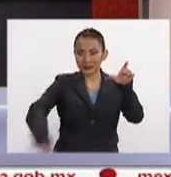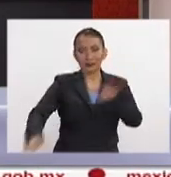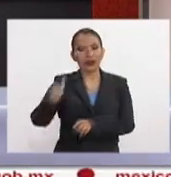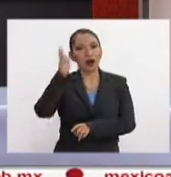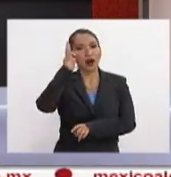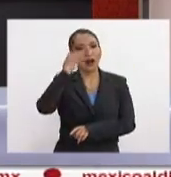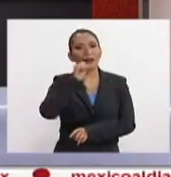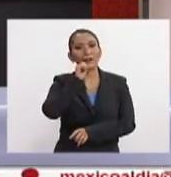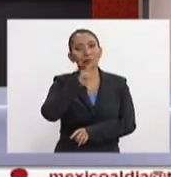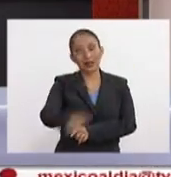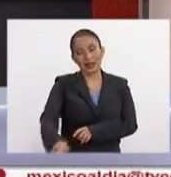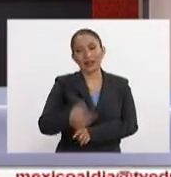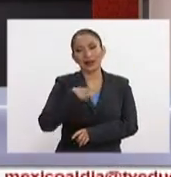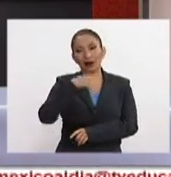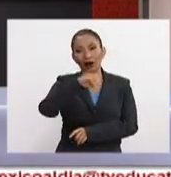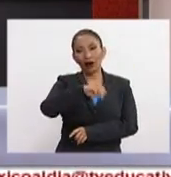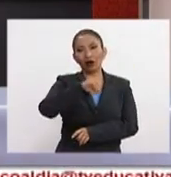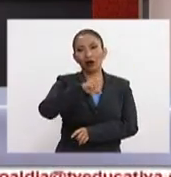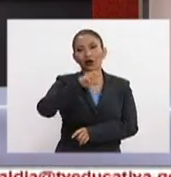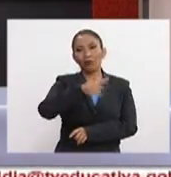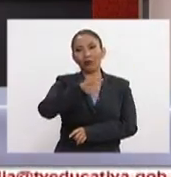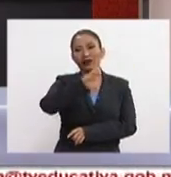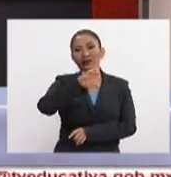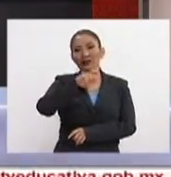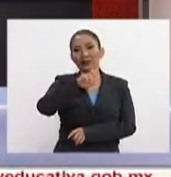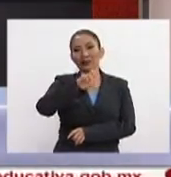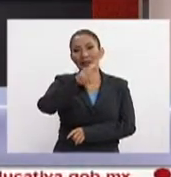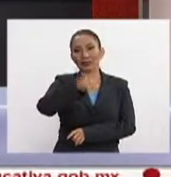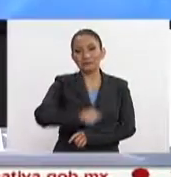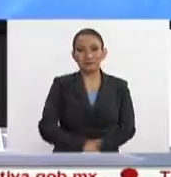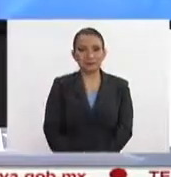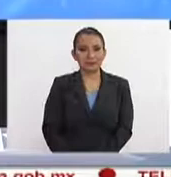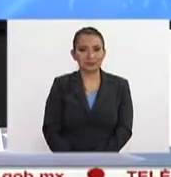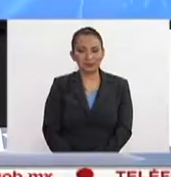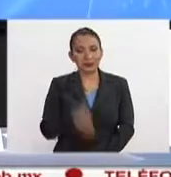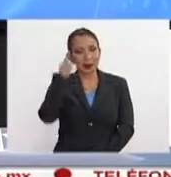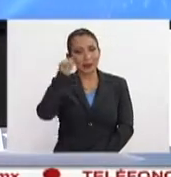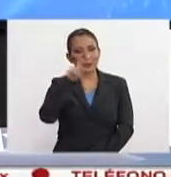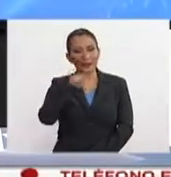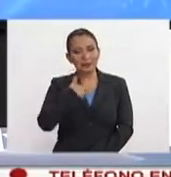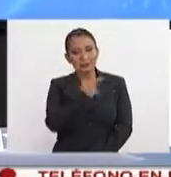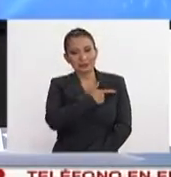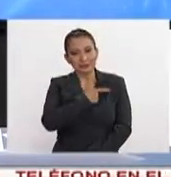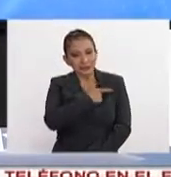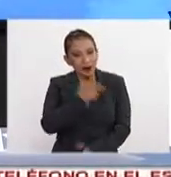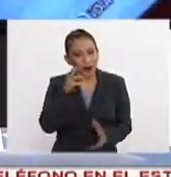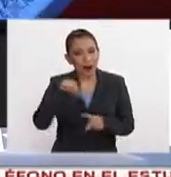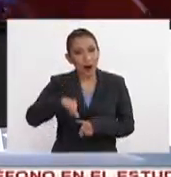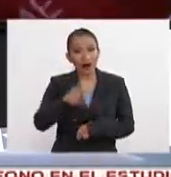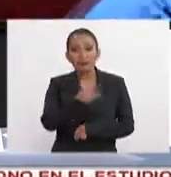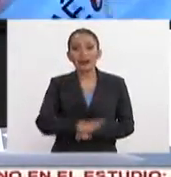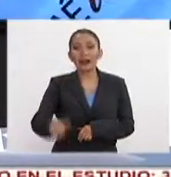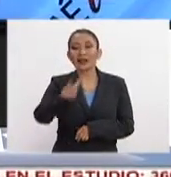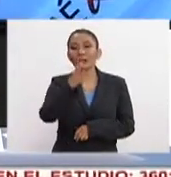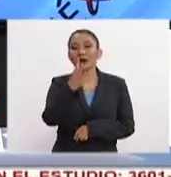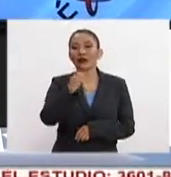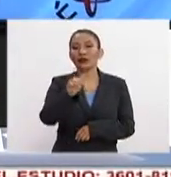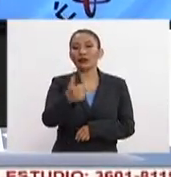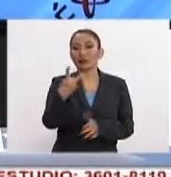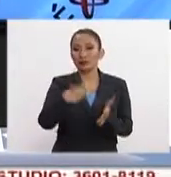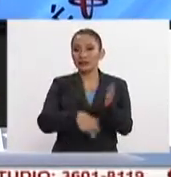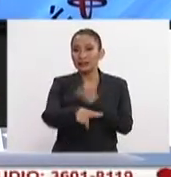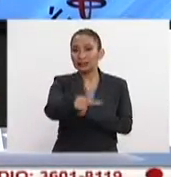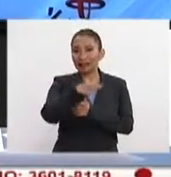Saludo con gusto, como cada mañana, a mi compañero Omar Cepeda. Omar. Hola Pati, ¿qué tal? Es un placer saludarte este viernes 4 de agosto